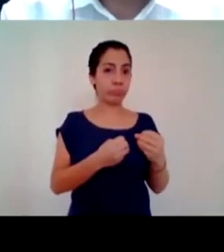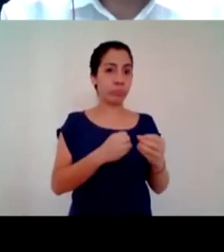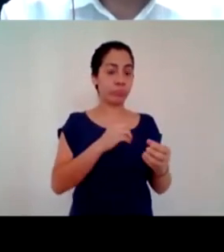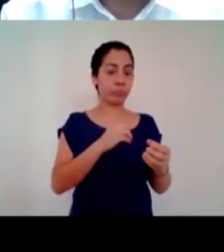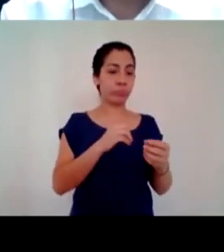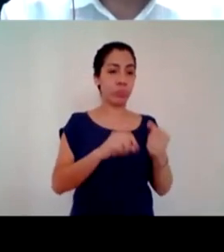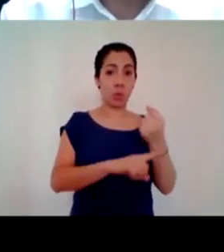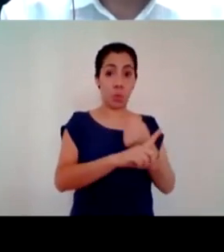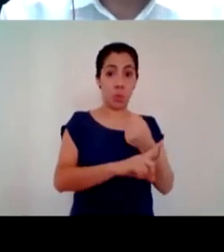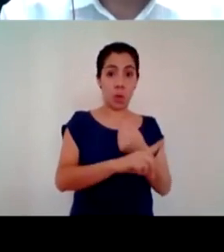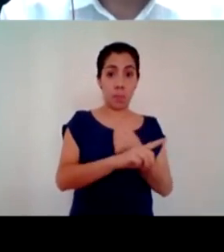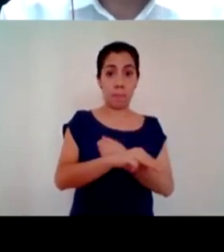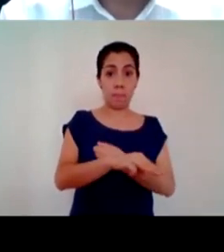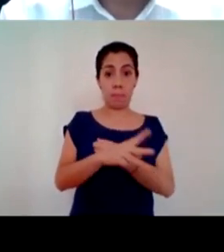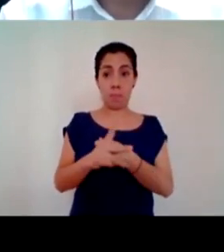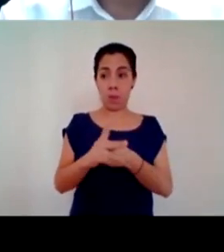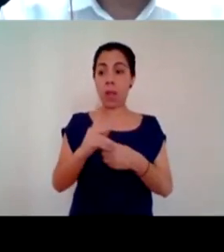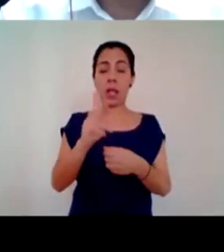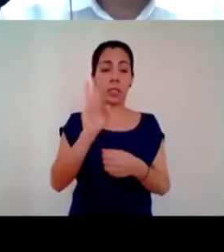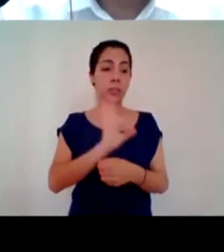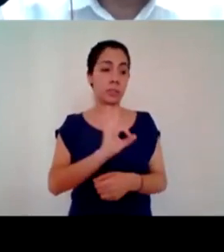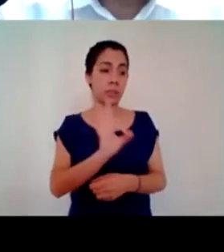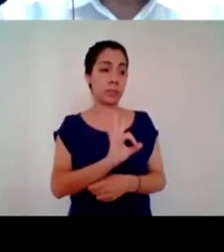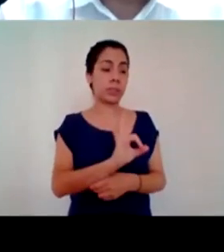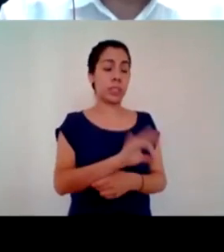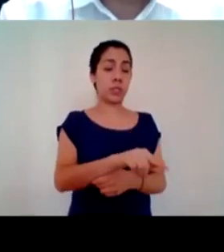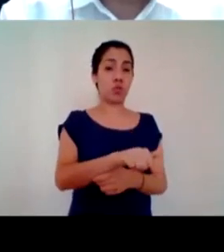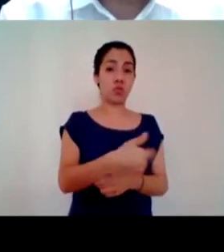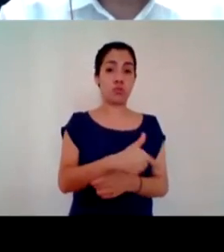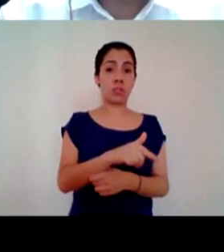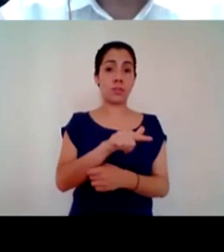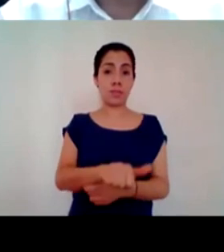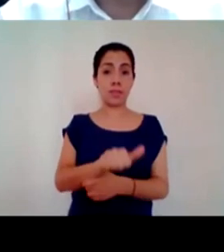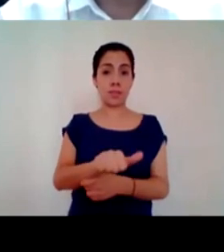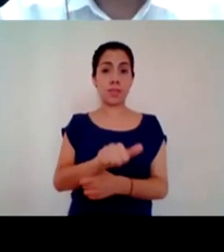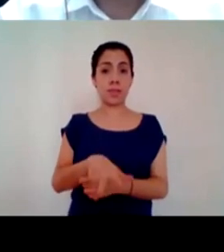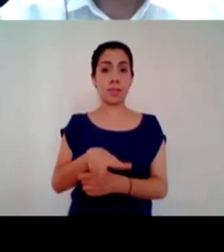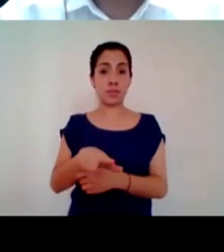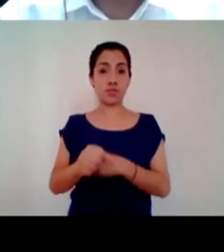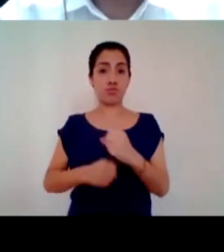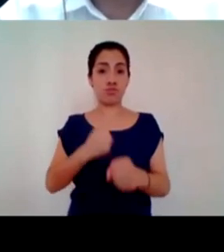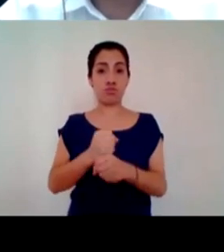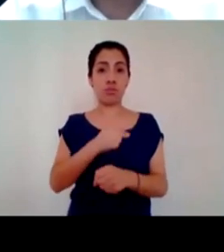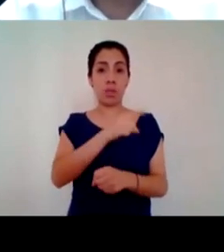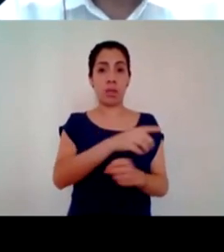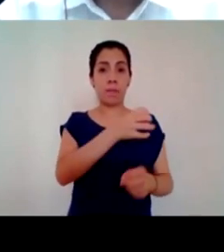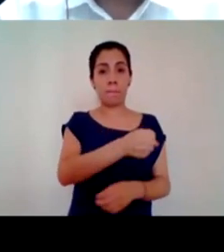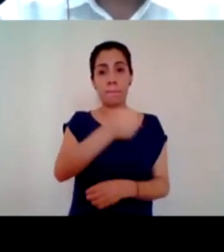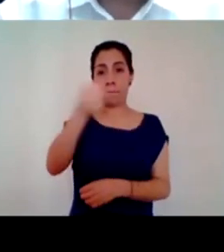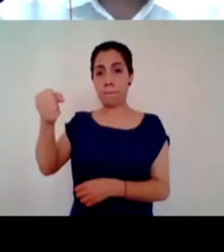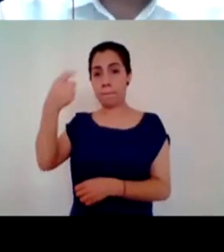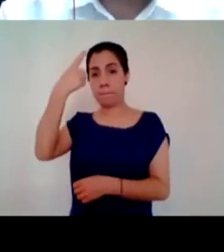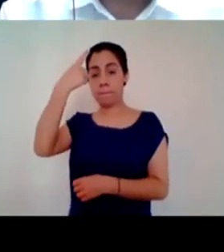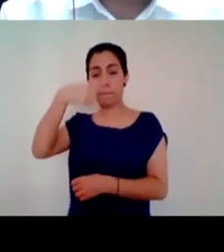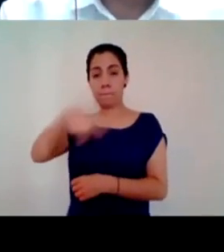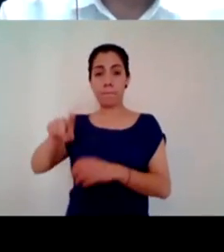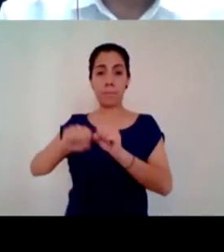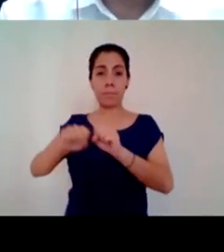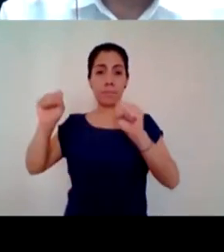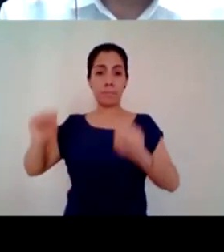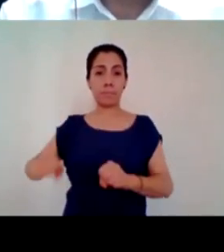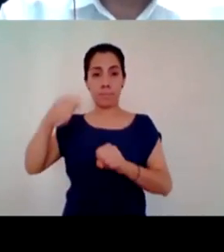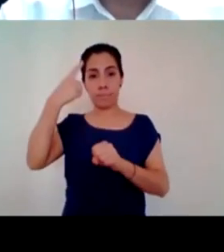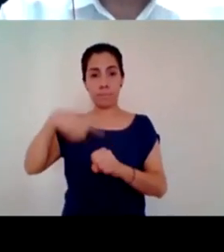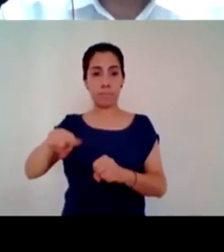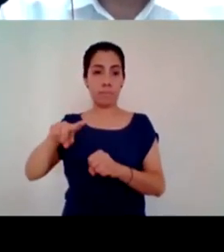que tengan 12 a menos 16, 18 años, pues se van a ir al Sistema Integral de Justicia Penal para Adolescentes. Y para todos aquellos que sean menores